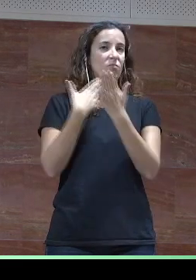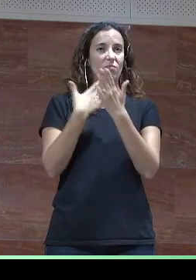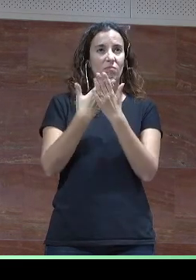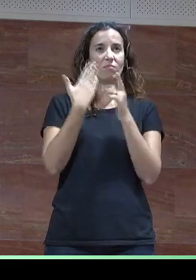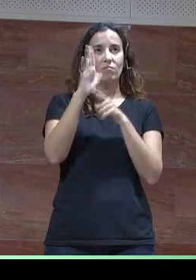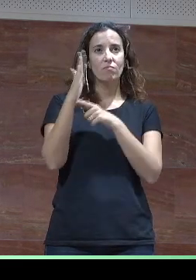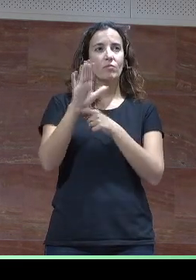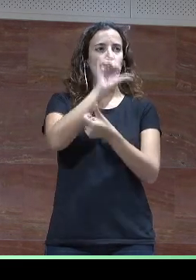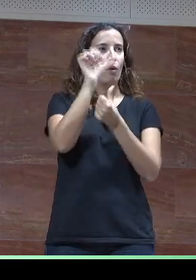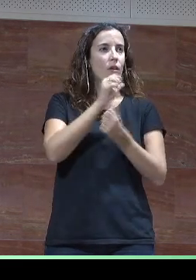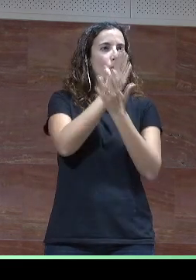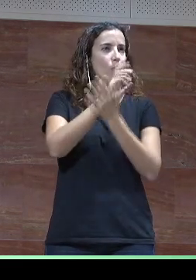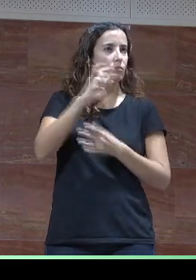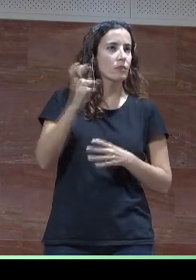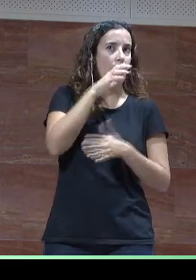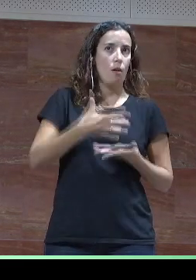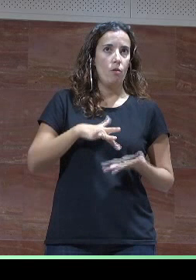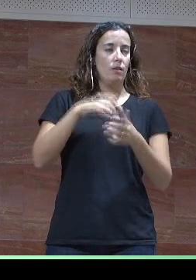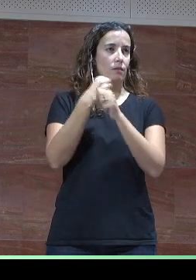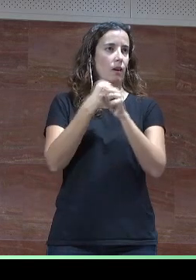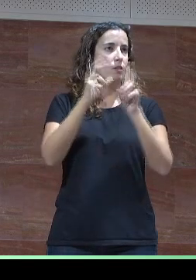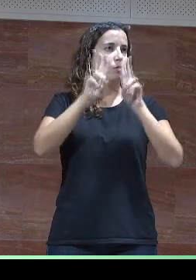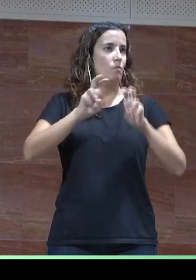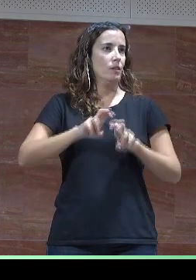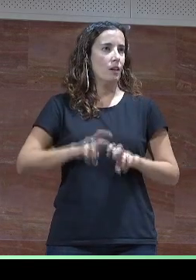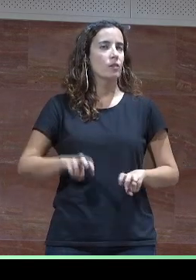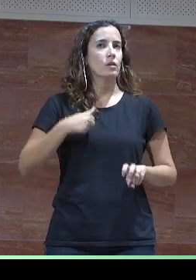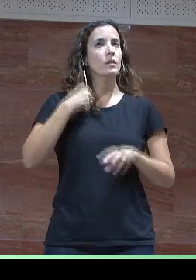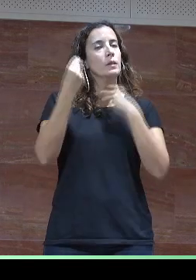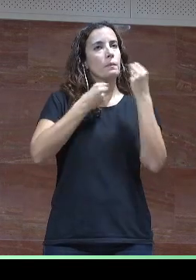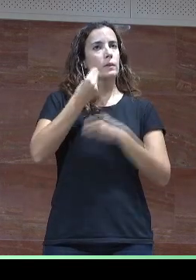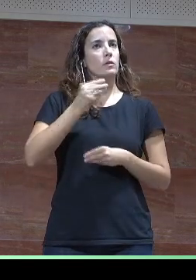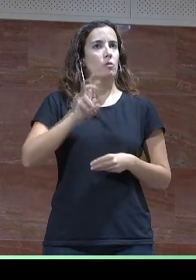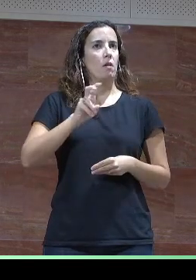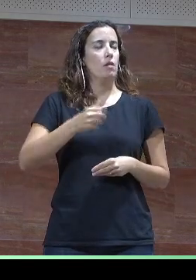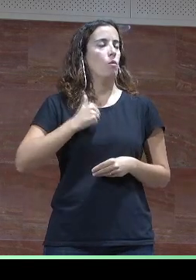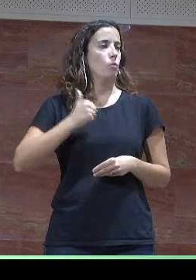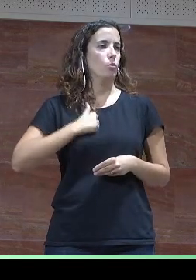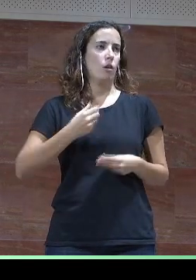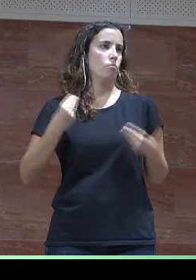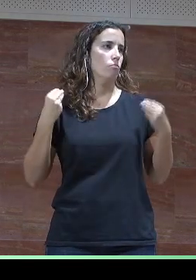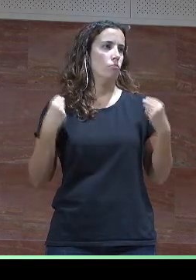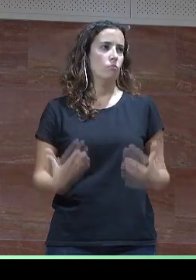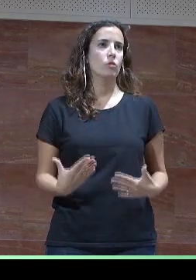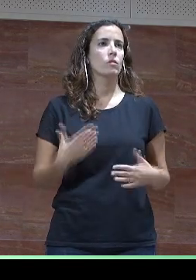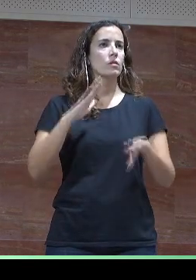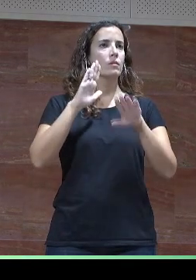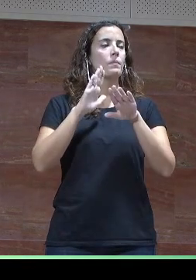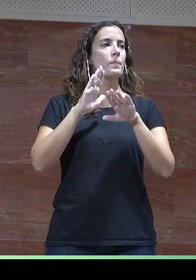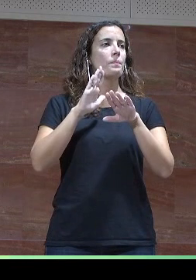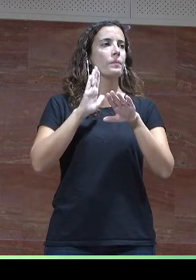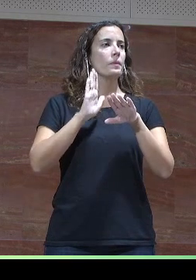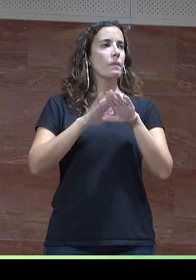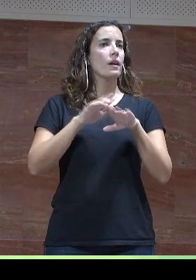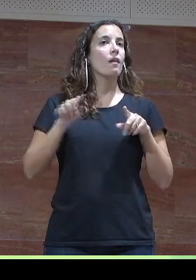serie de modelos en los que ellos están trabajando e investigando. Yo creo que sería una oportunidad estupenda para hacerles llegar